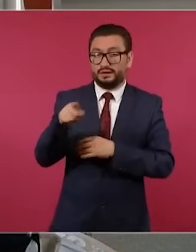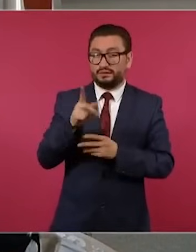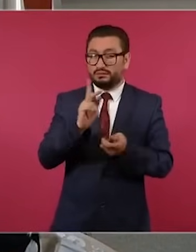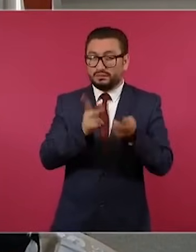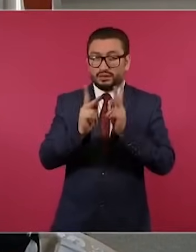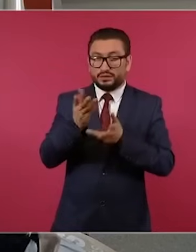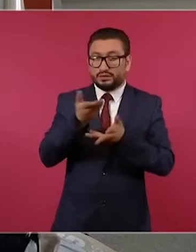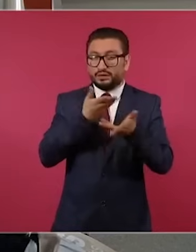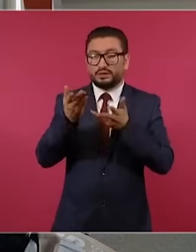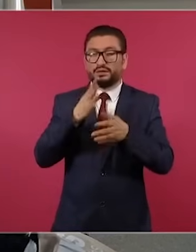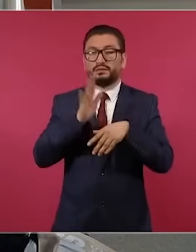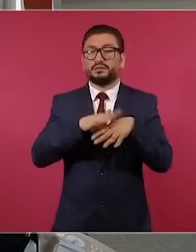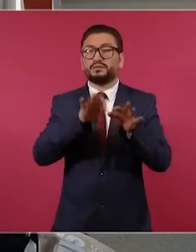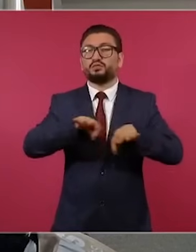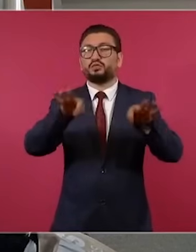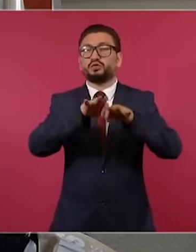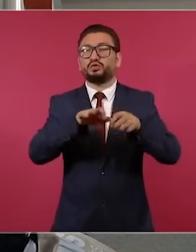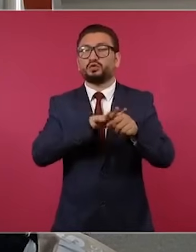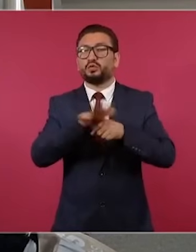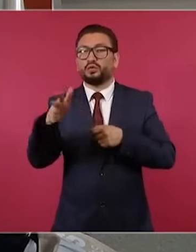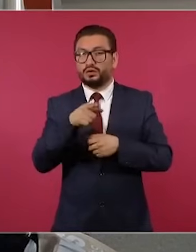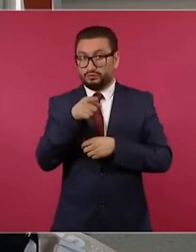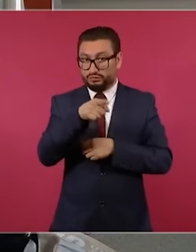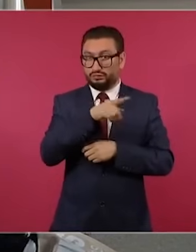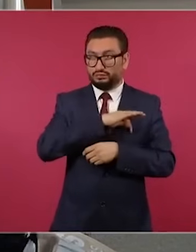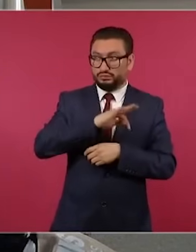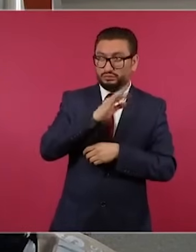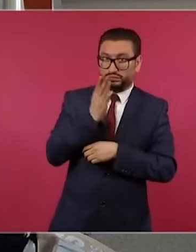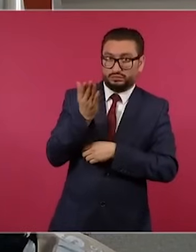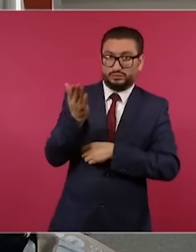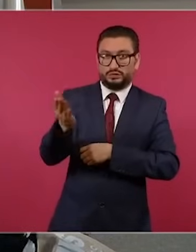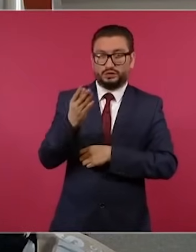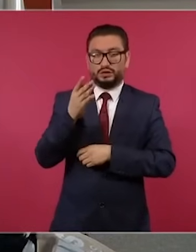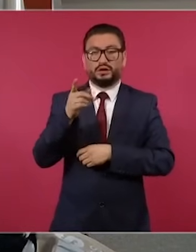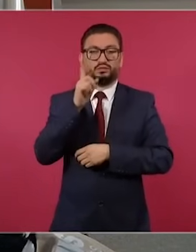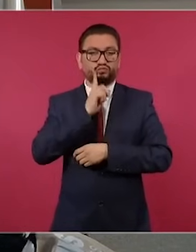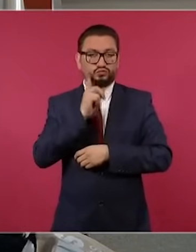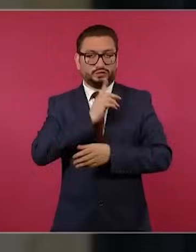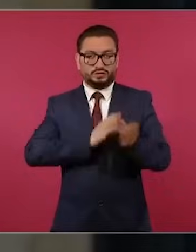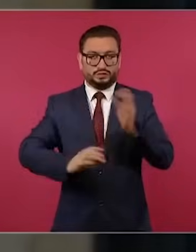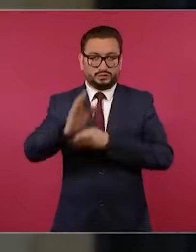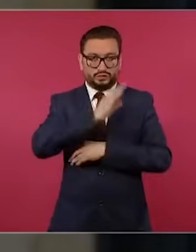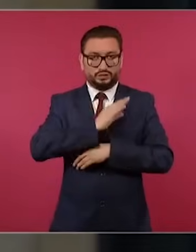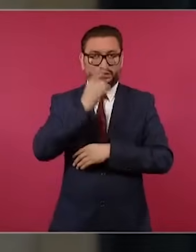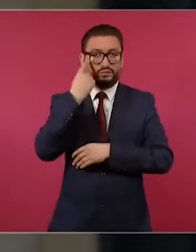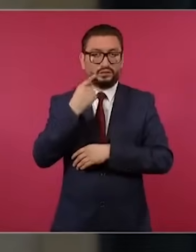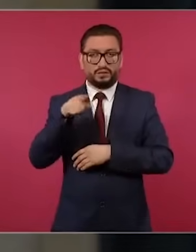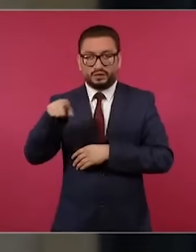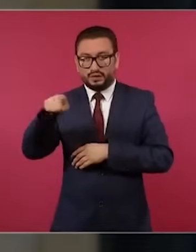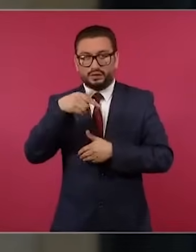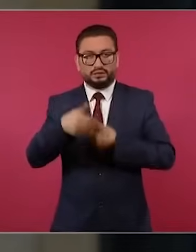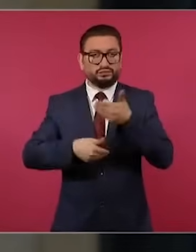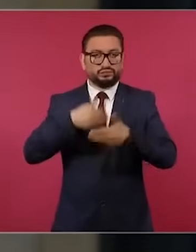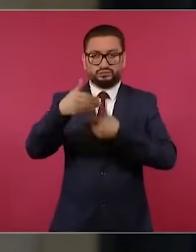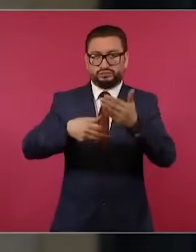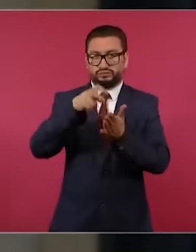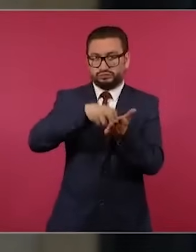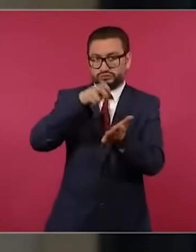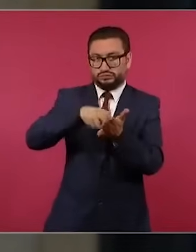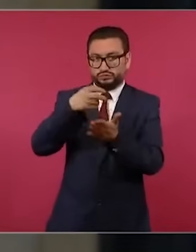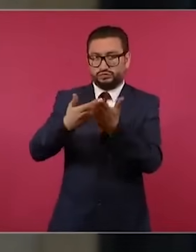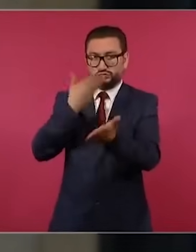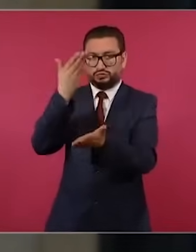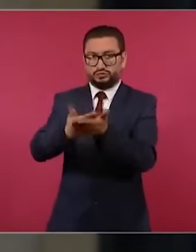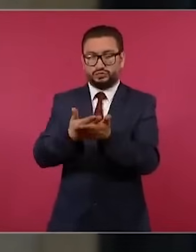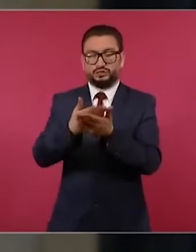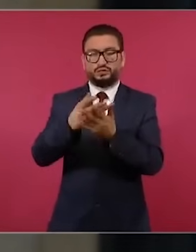hablar de prioridades. ¿Le va a pedir a Claudia Sheinbaum que intente agilizar todas estas reformas